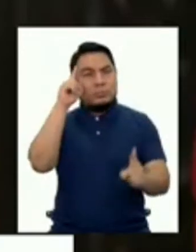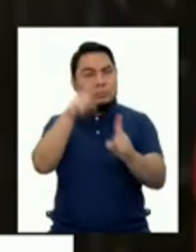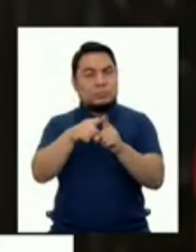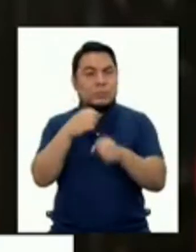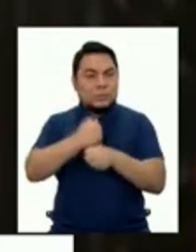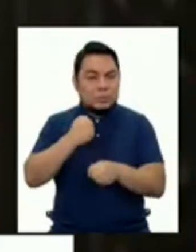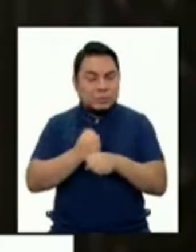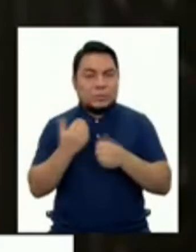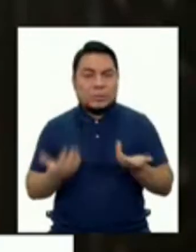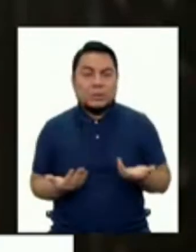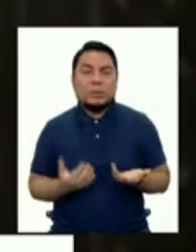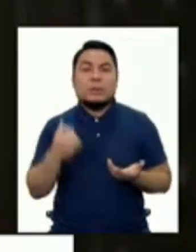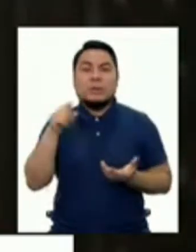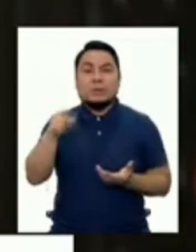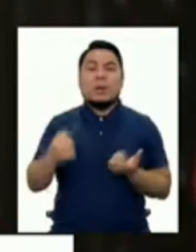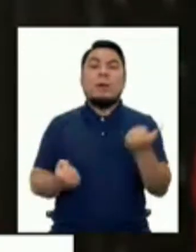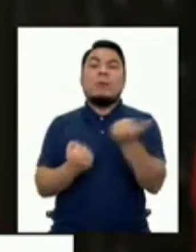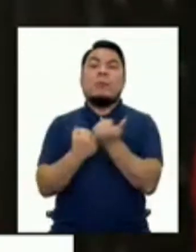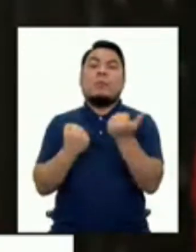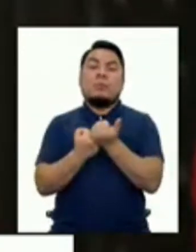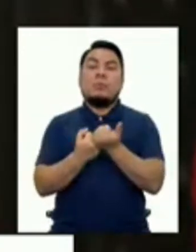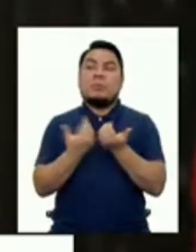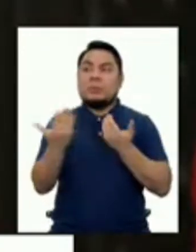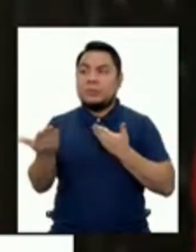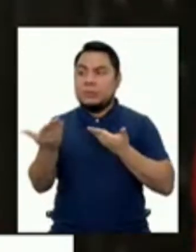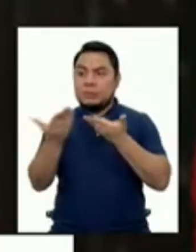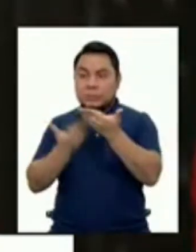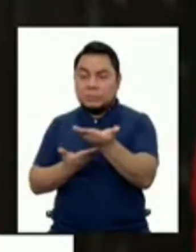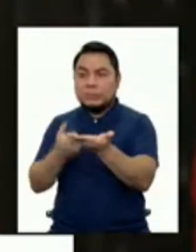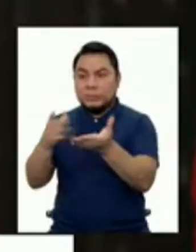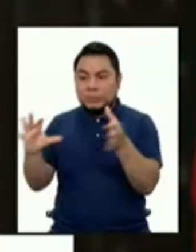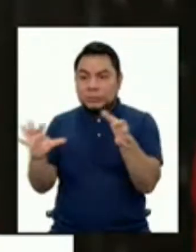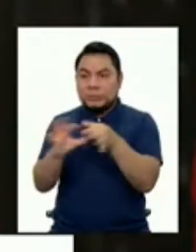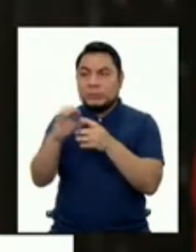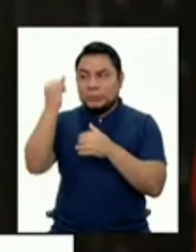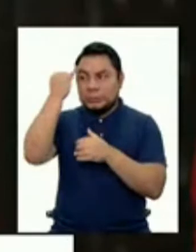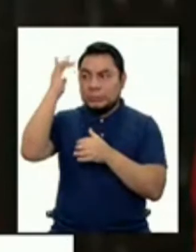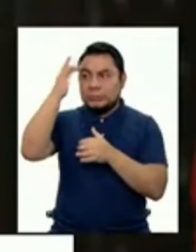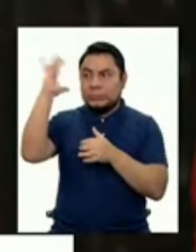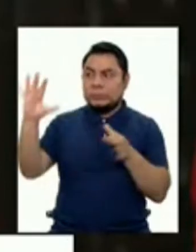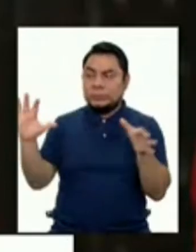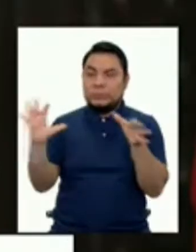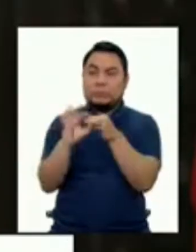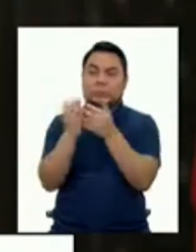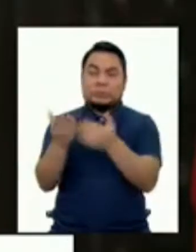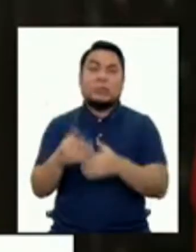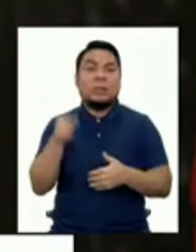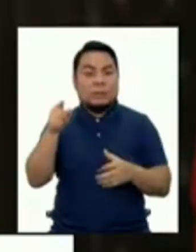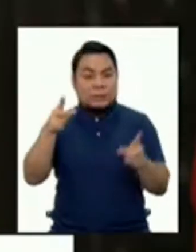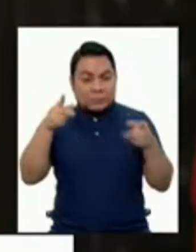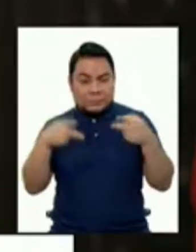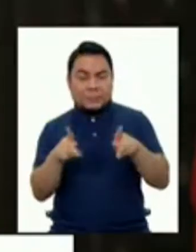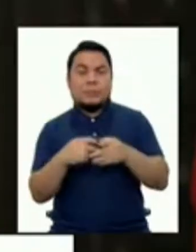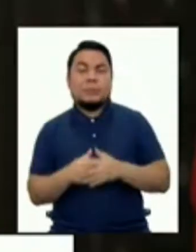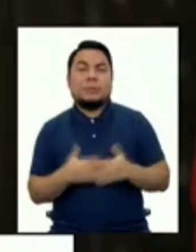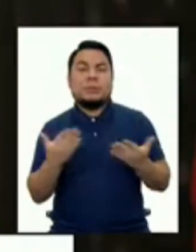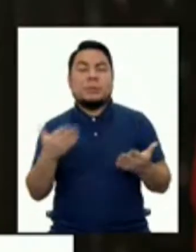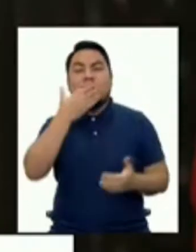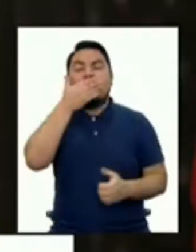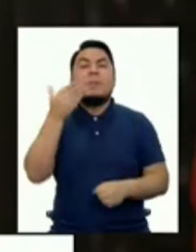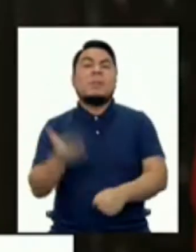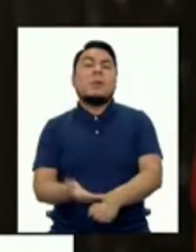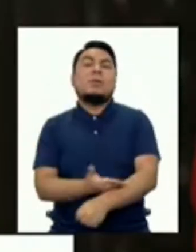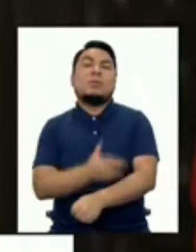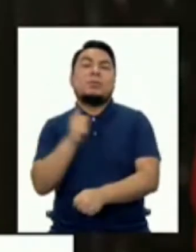comando y con un apoyo transversal de la parte de inteligencia, lo que les va a permitir mejorar